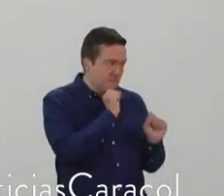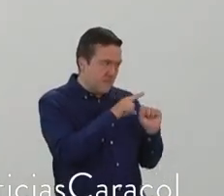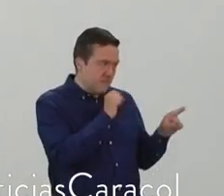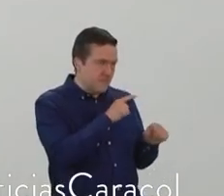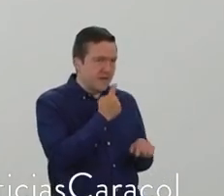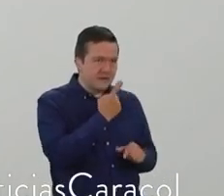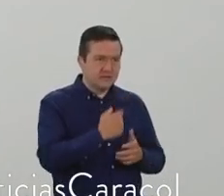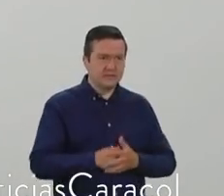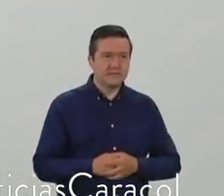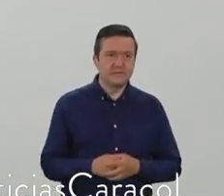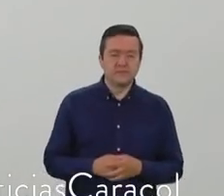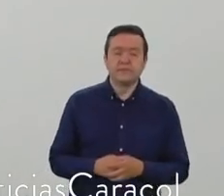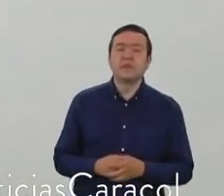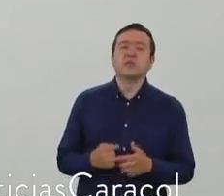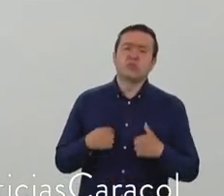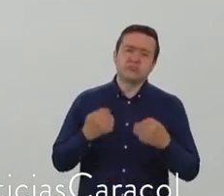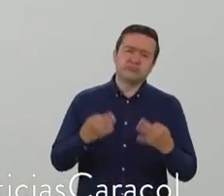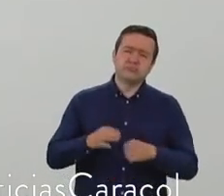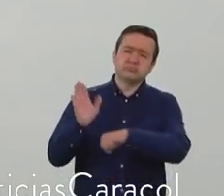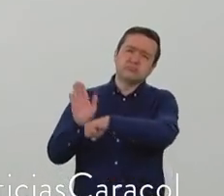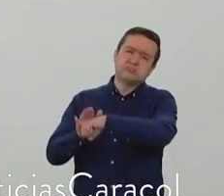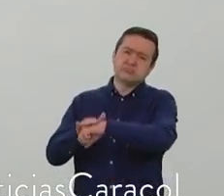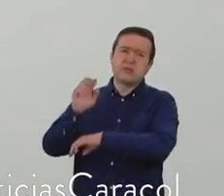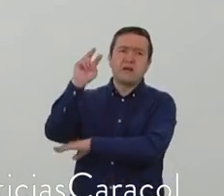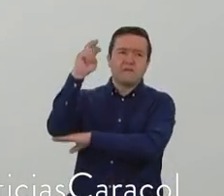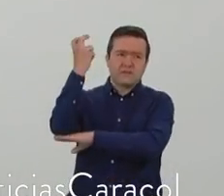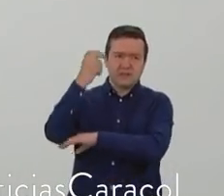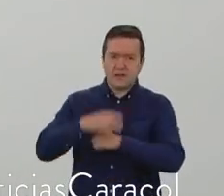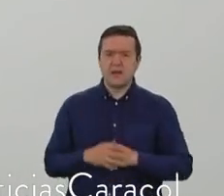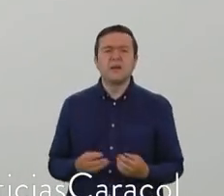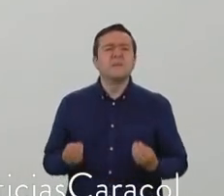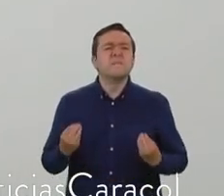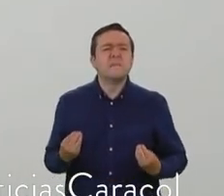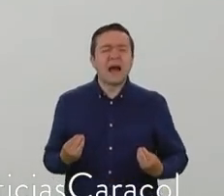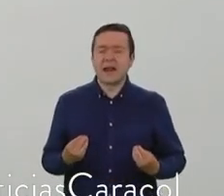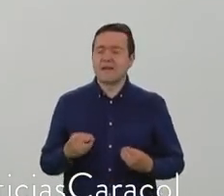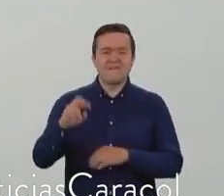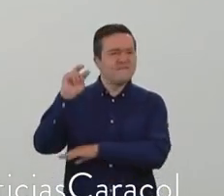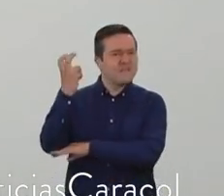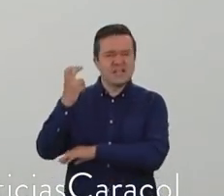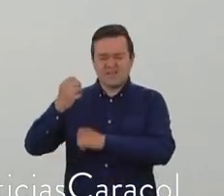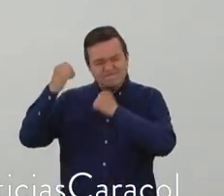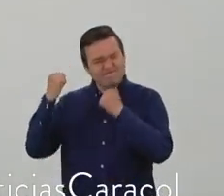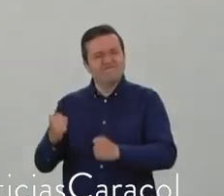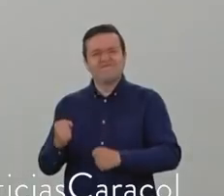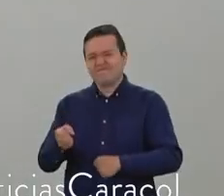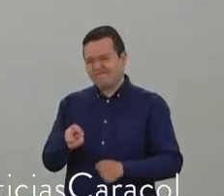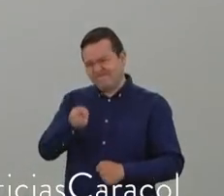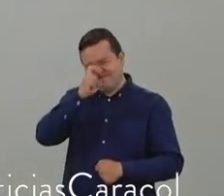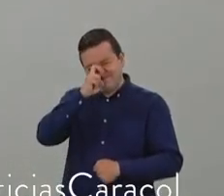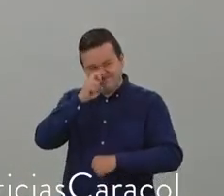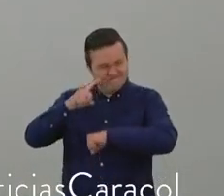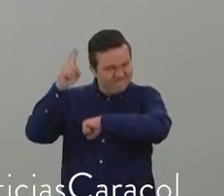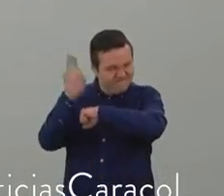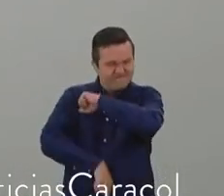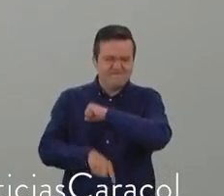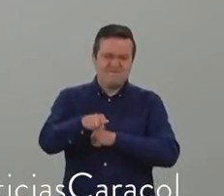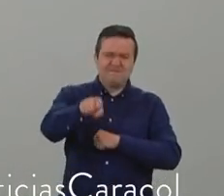Hago un llamado a la fiscalía para que le caiga todo el peso de la ley a este bandido,